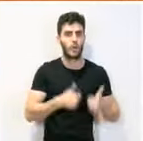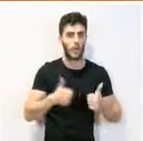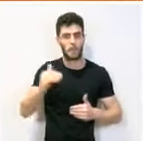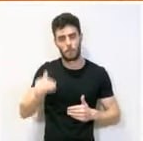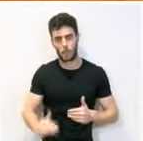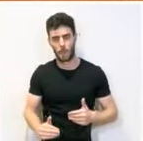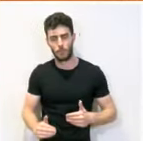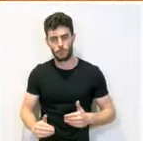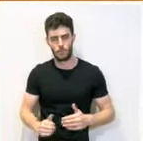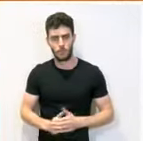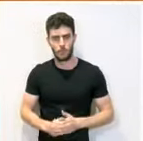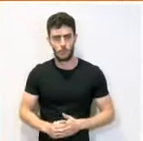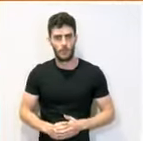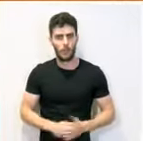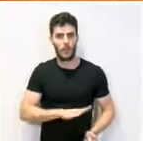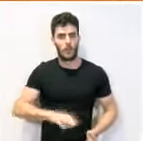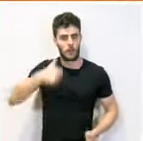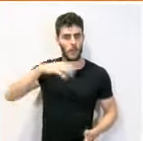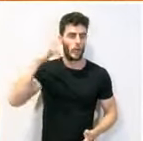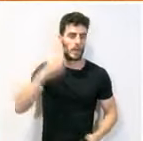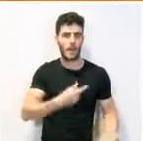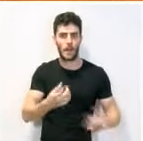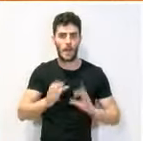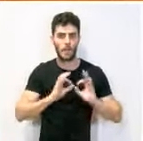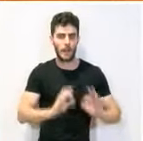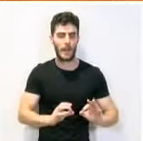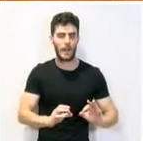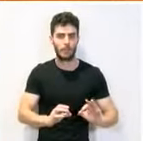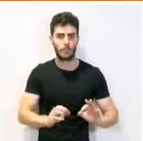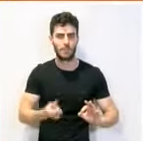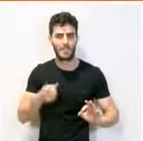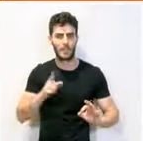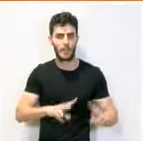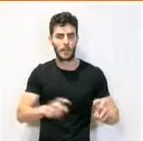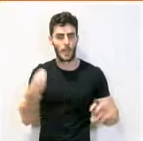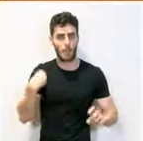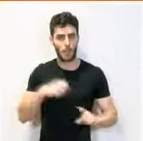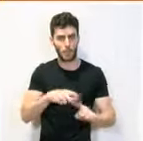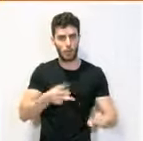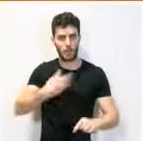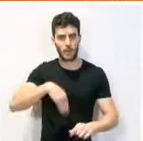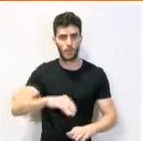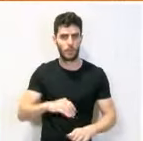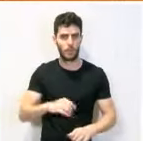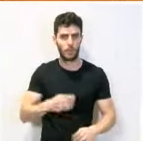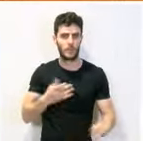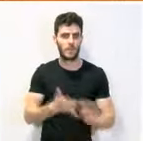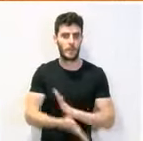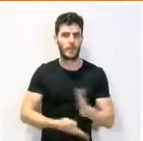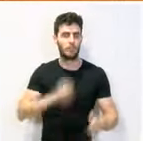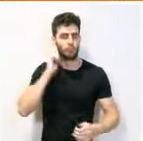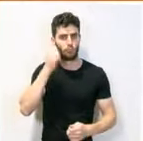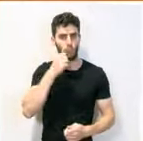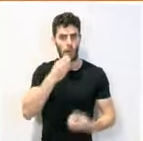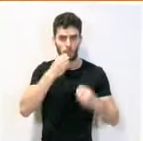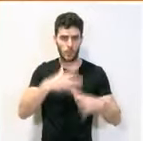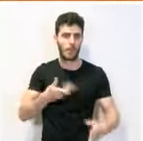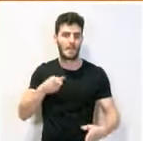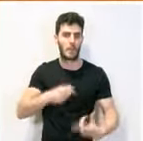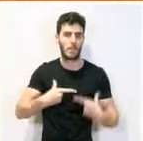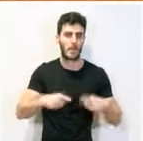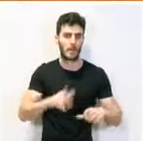recursos, niños y niñas con necesidades especiales. Y eso, desde nuestro punto de vista, es una reivindicación histórica también de la Plataforma por